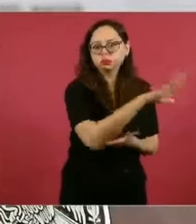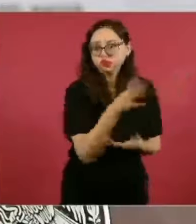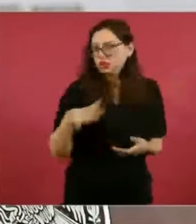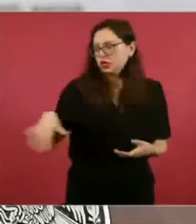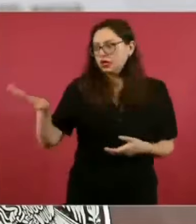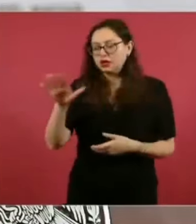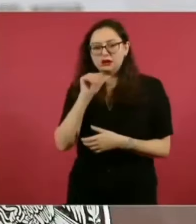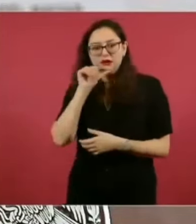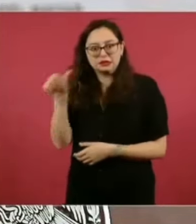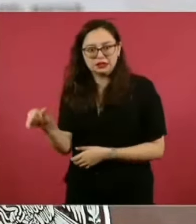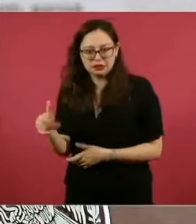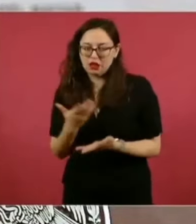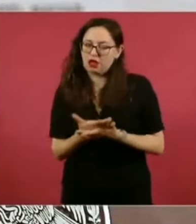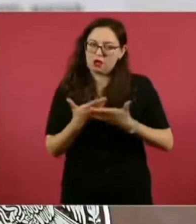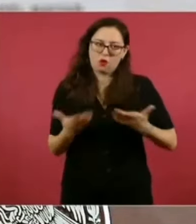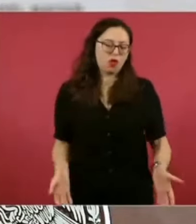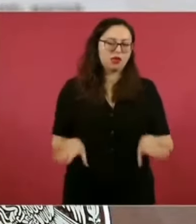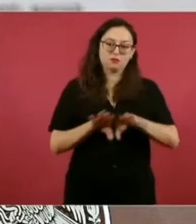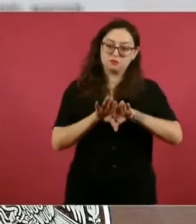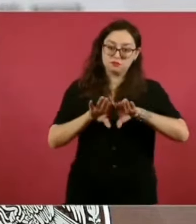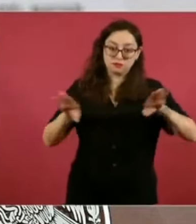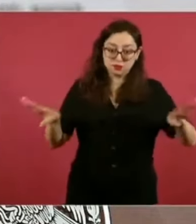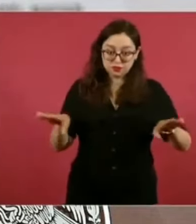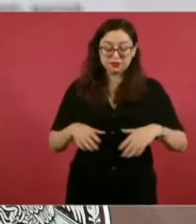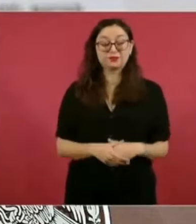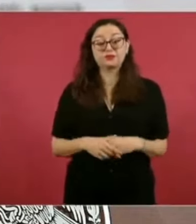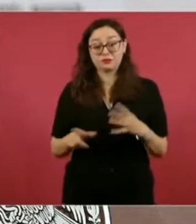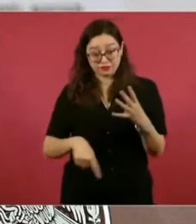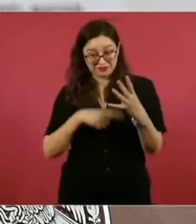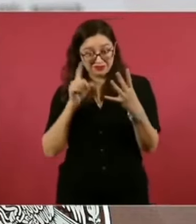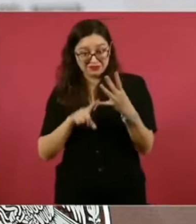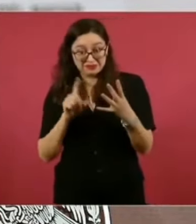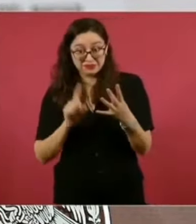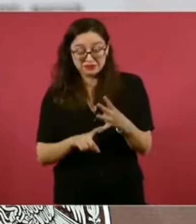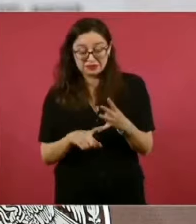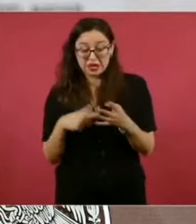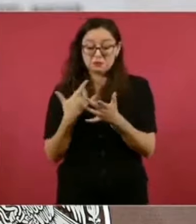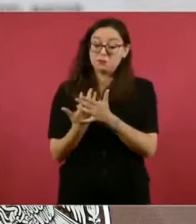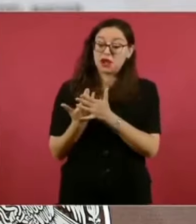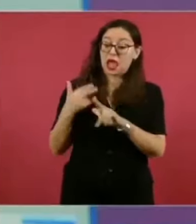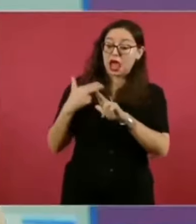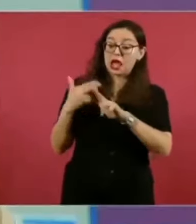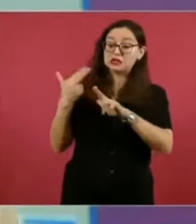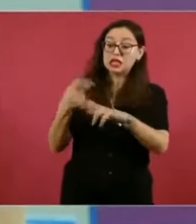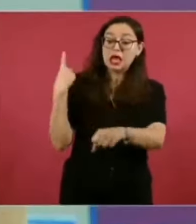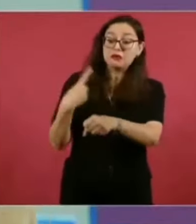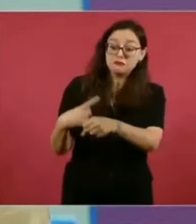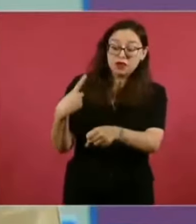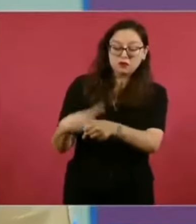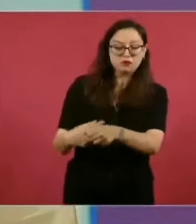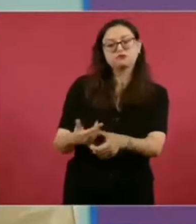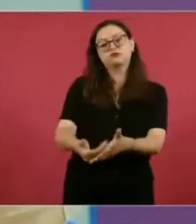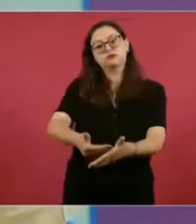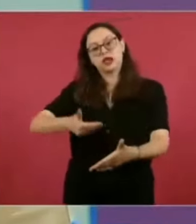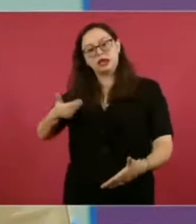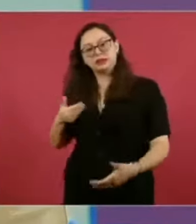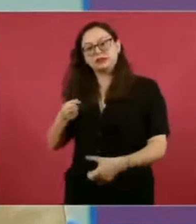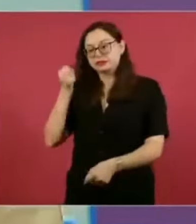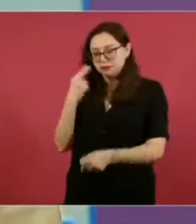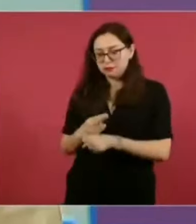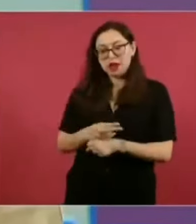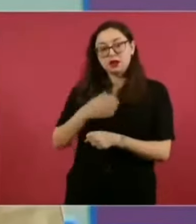creemos que es mejor que sea preventivo a que sea curativo. Por eso decimos que es mejor. Y algunos dirán, no, es que hay que